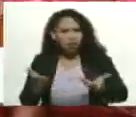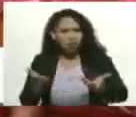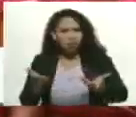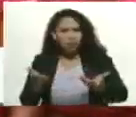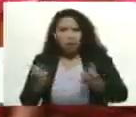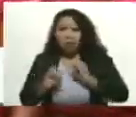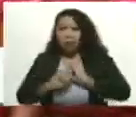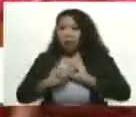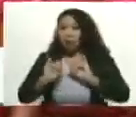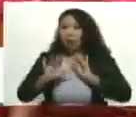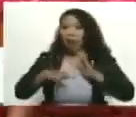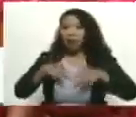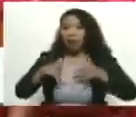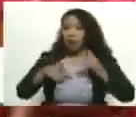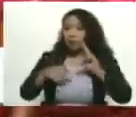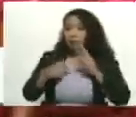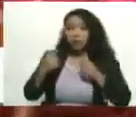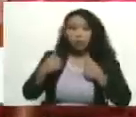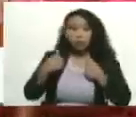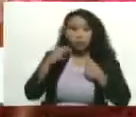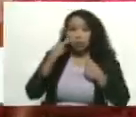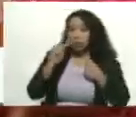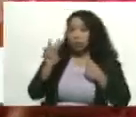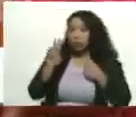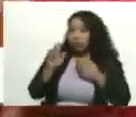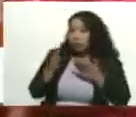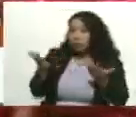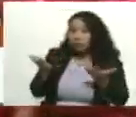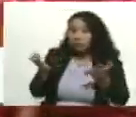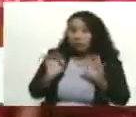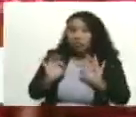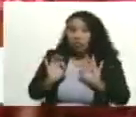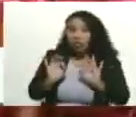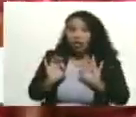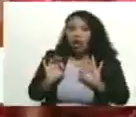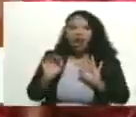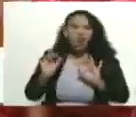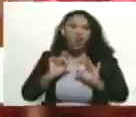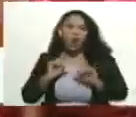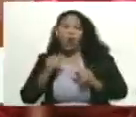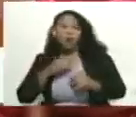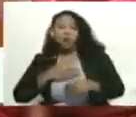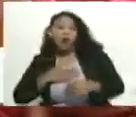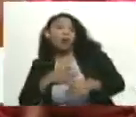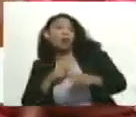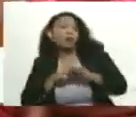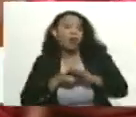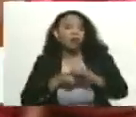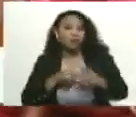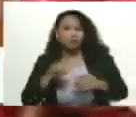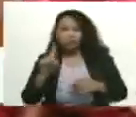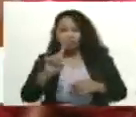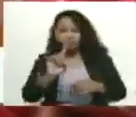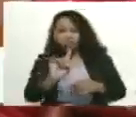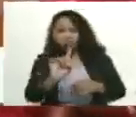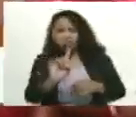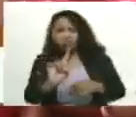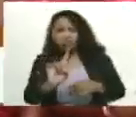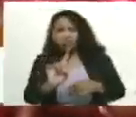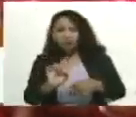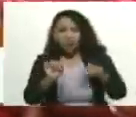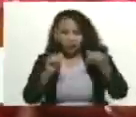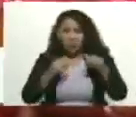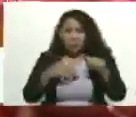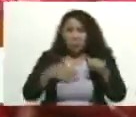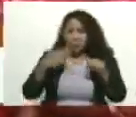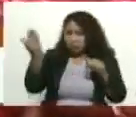los actos. Yo no he visto más nada. Entonces vienen y dicen, no, es que no me dejan entrar. No, es que no te dejan entrar. Para acá pueden